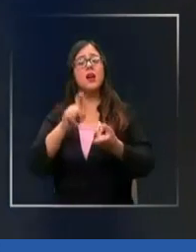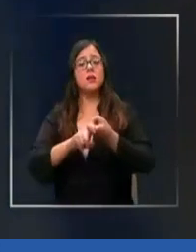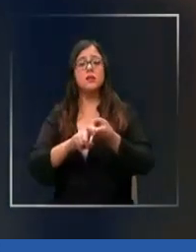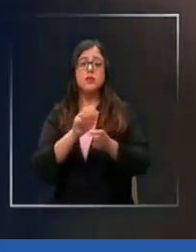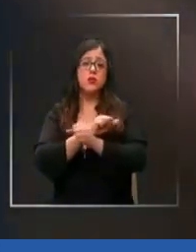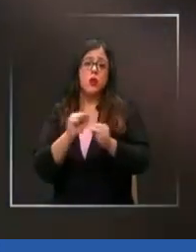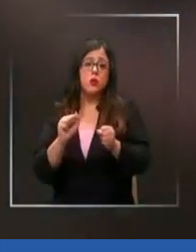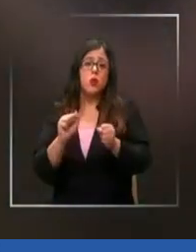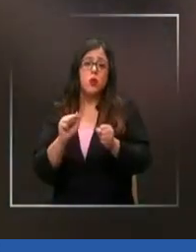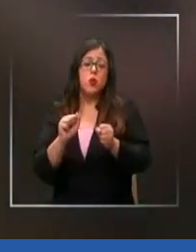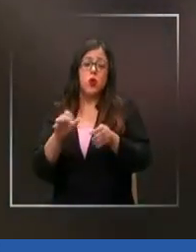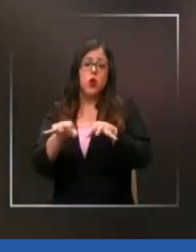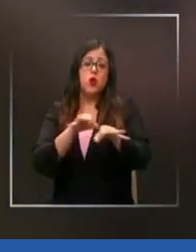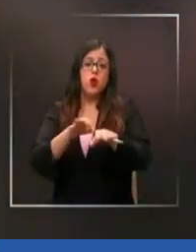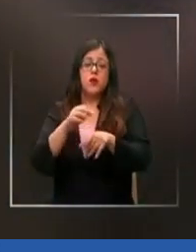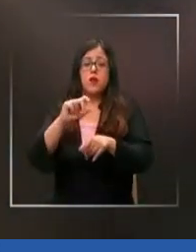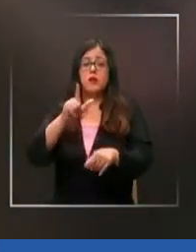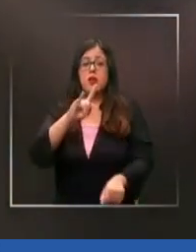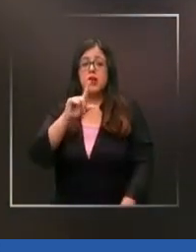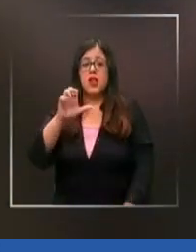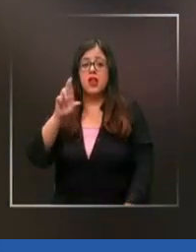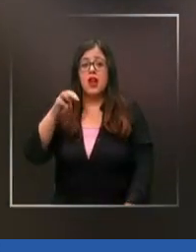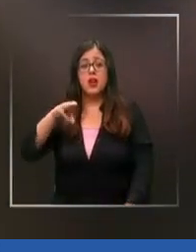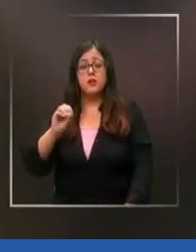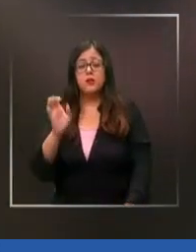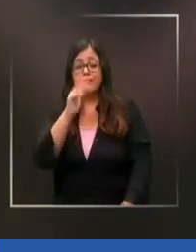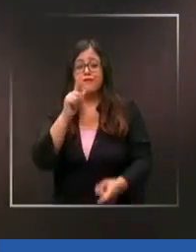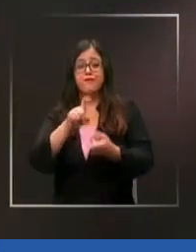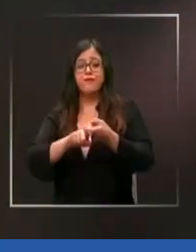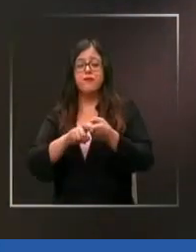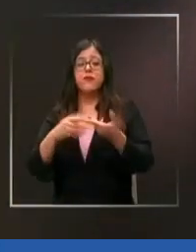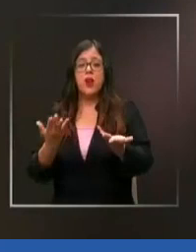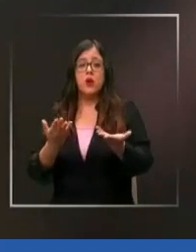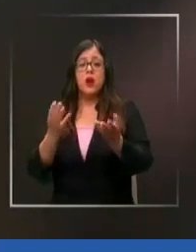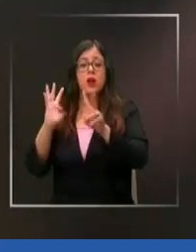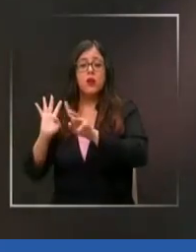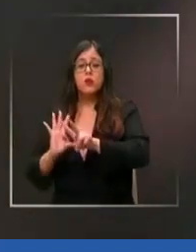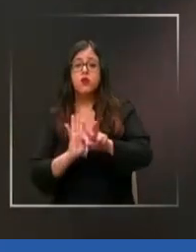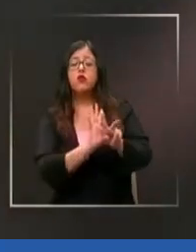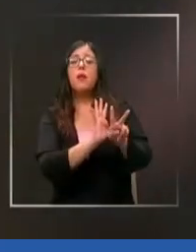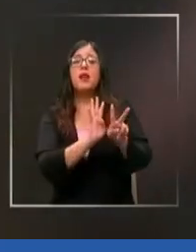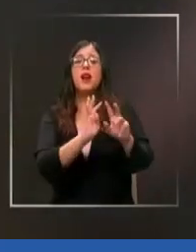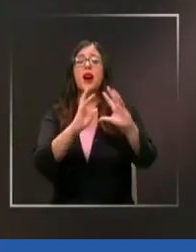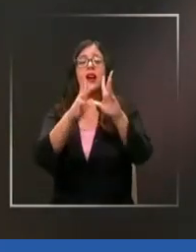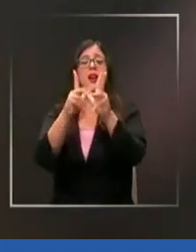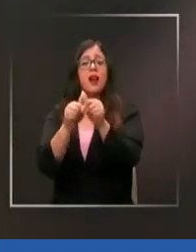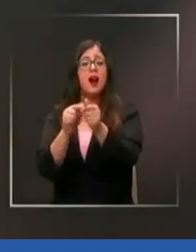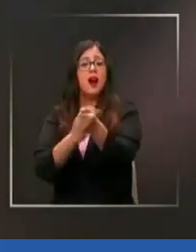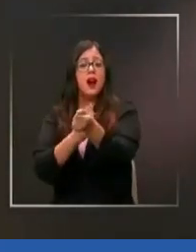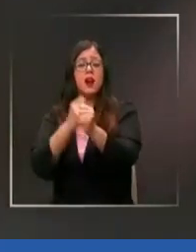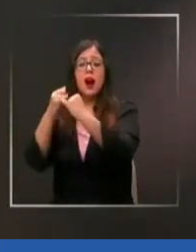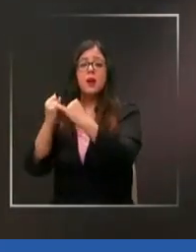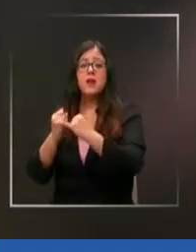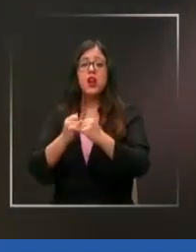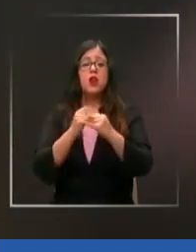pudo casar. Guillermo, su pareja, aún no su marido. Llegaron en compañía de familiares y amigos este sábado a casarse, pero no